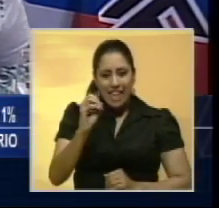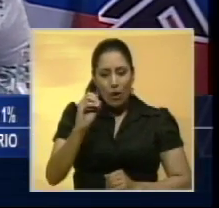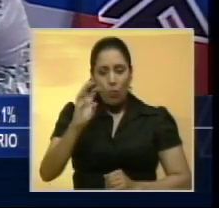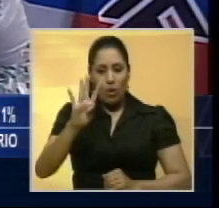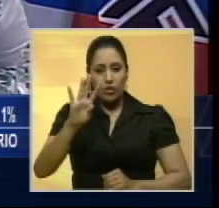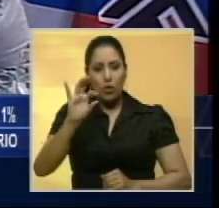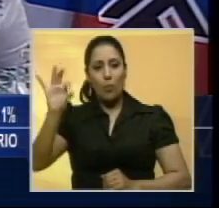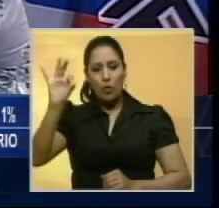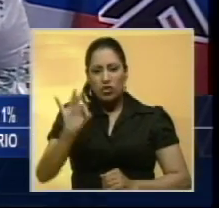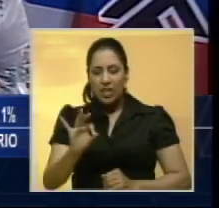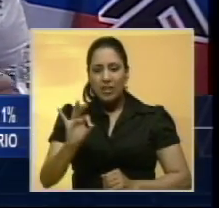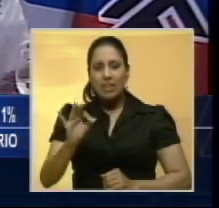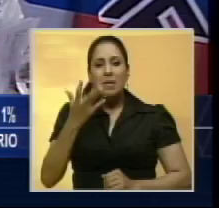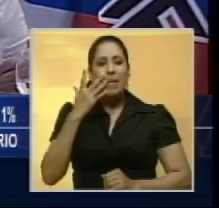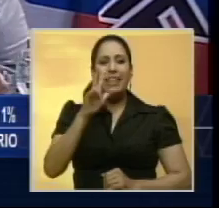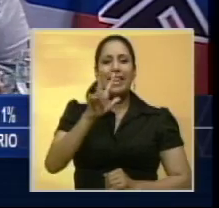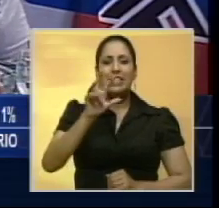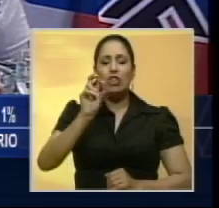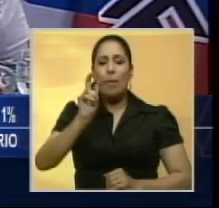98.04%, es decir,